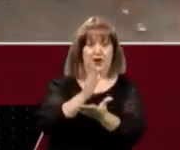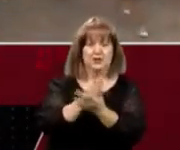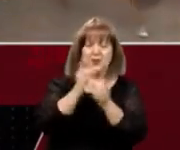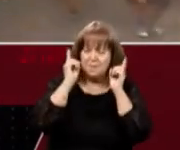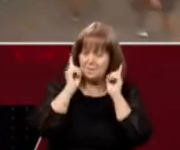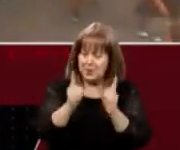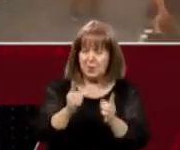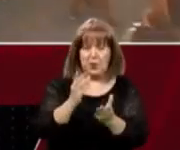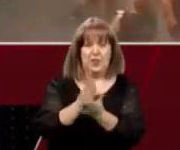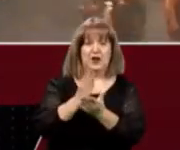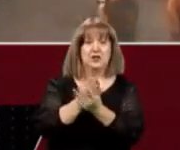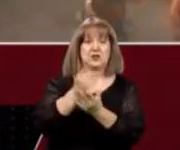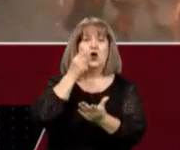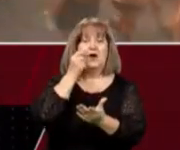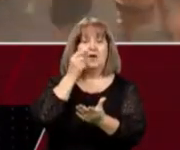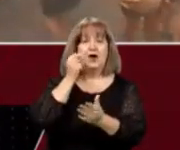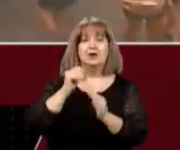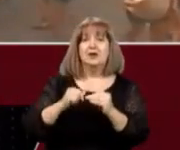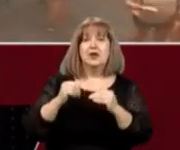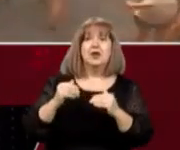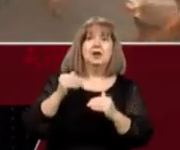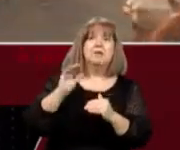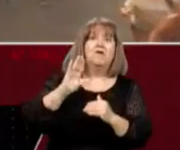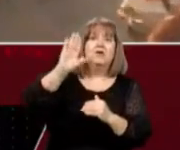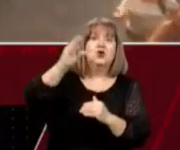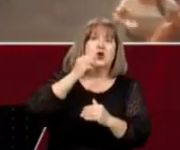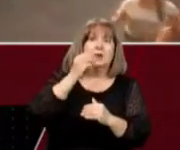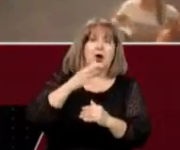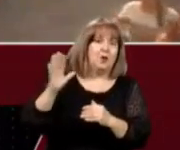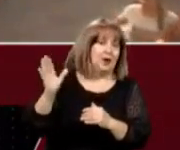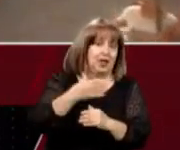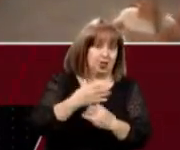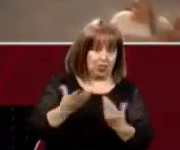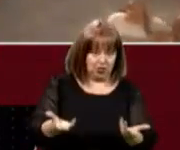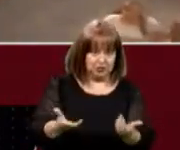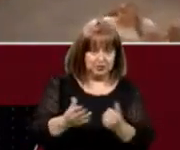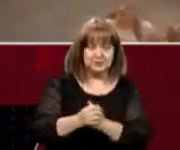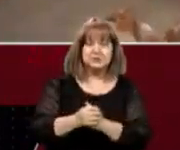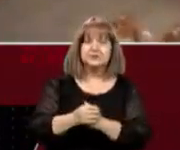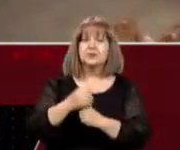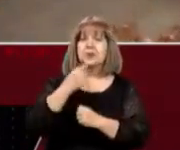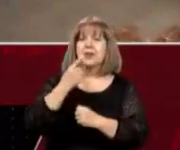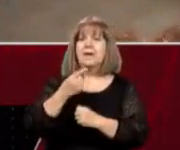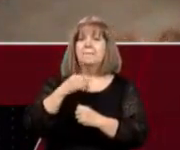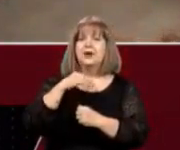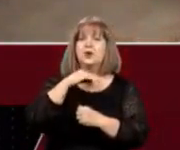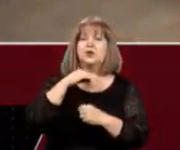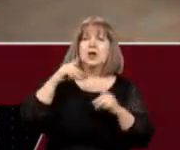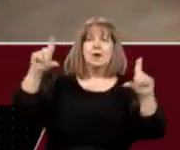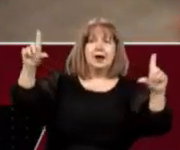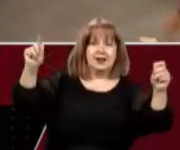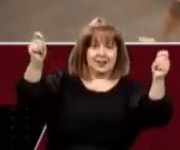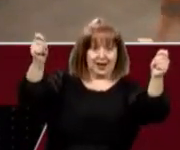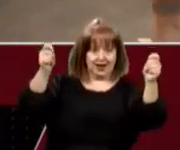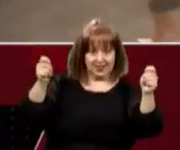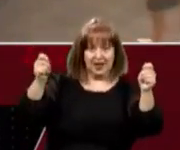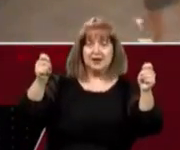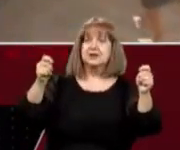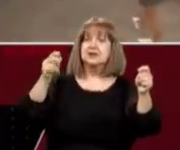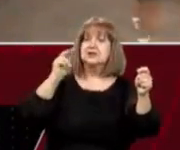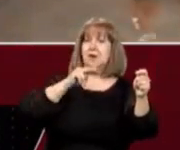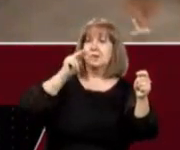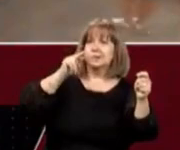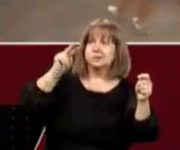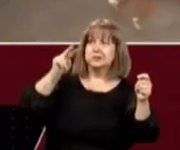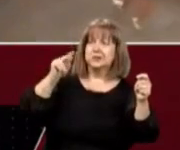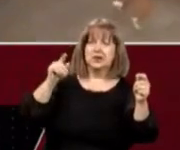y crear un futuro mejor para todas. Bueno, permiso, voy leyendo cartel. Uy. Y que me interesó tu cartel. Permiso, que voy viendo y voy